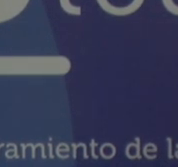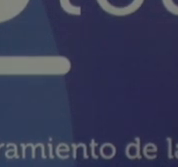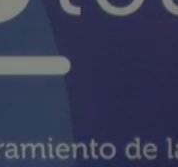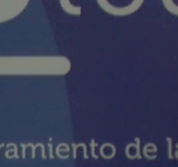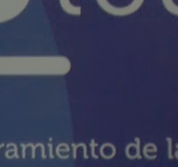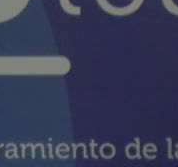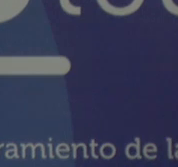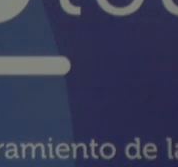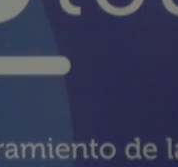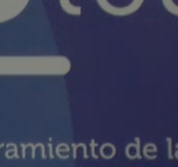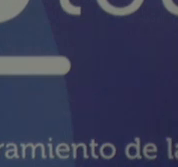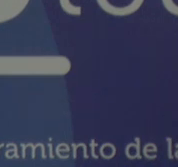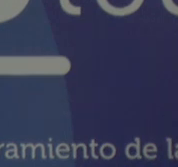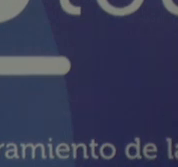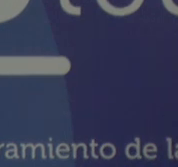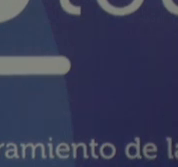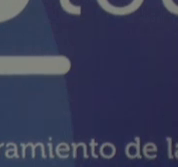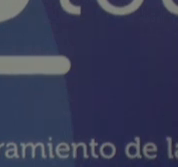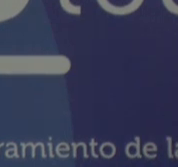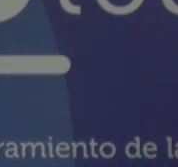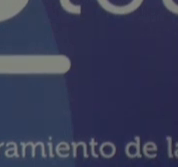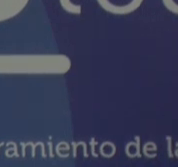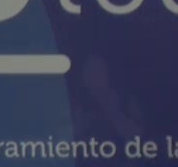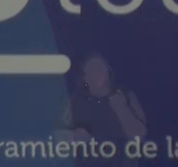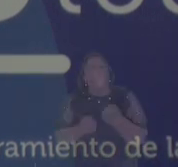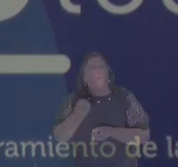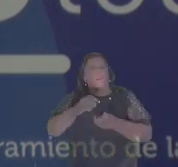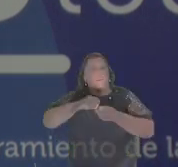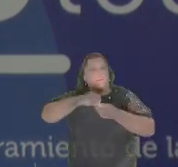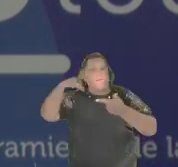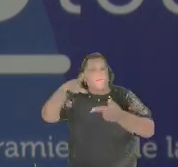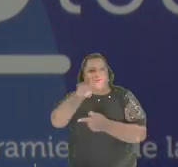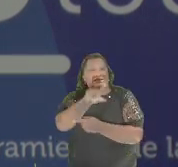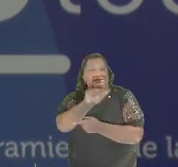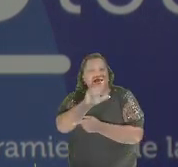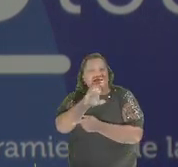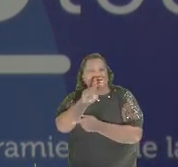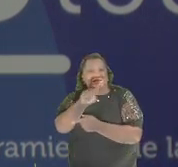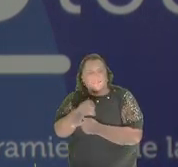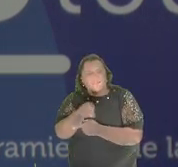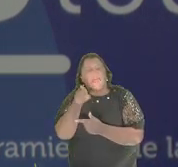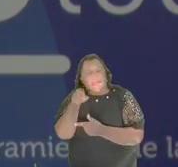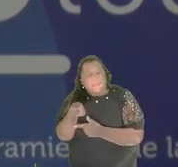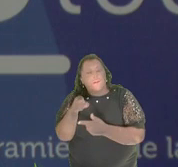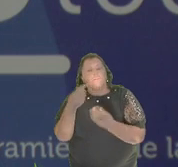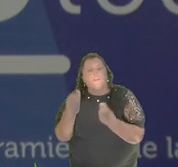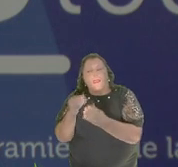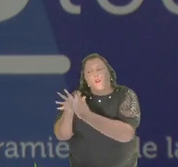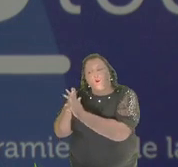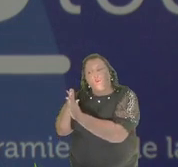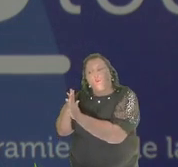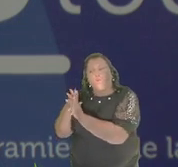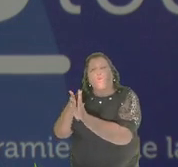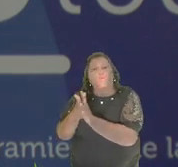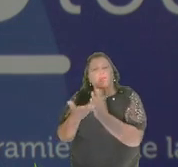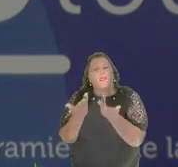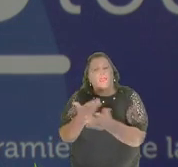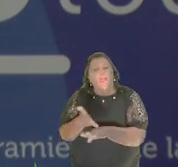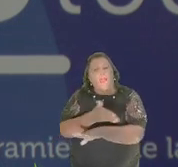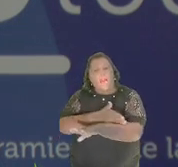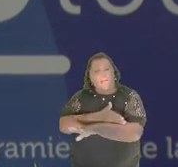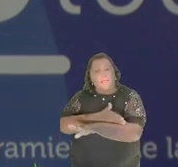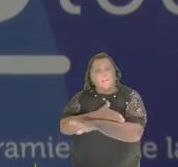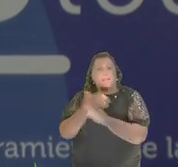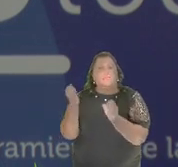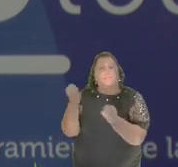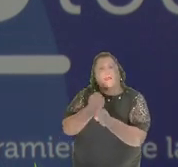que aprovecharé para contarles en qué consiste el nuevo SACES, pero también para hacer un recuento del trabajo que hemos hecho en educación